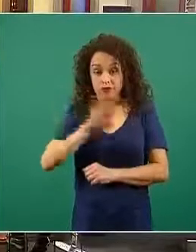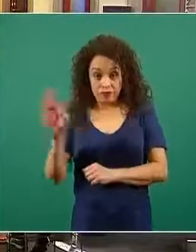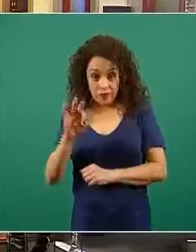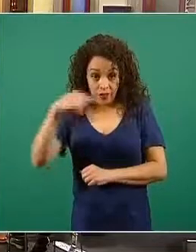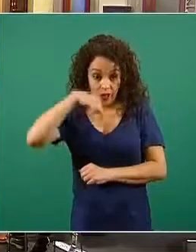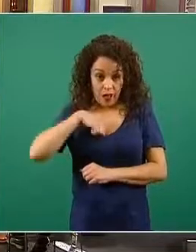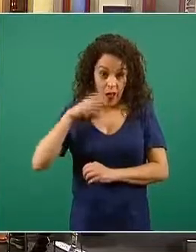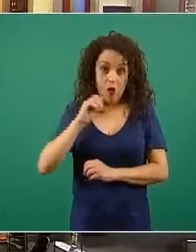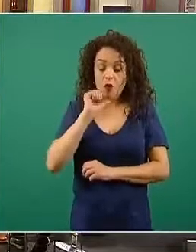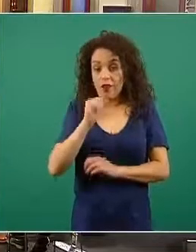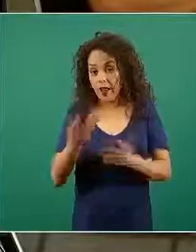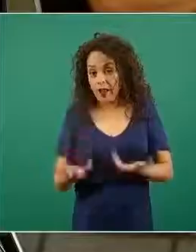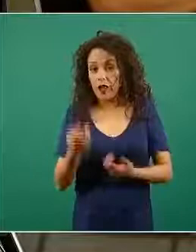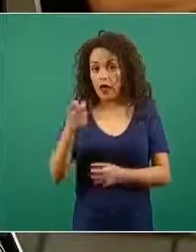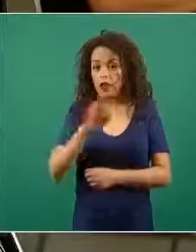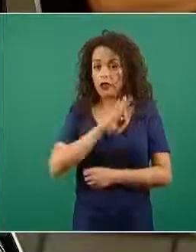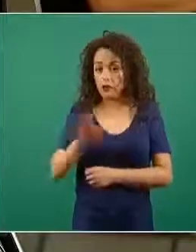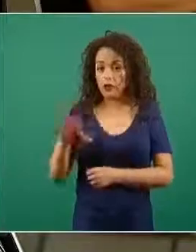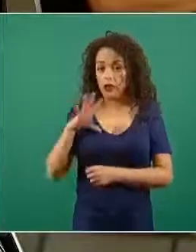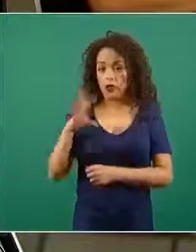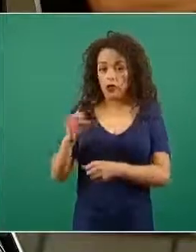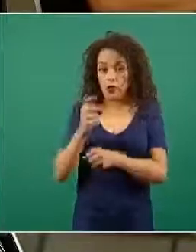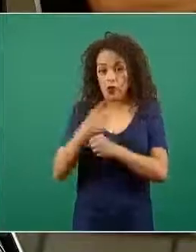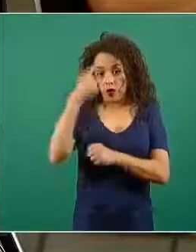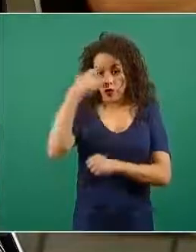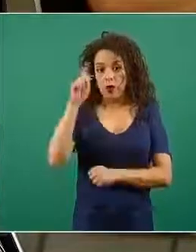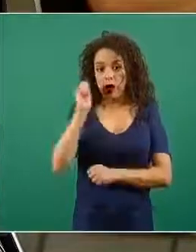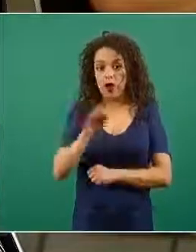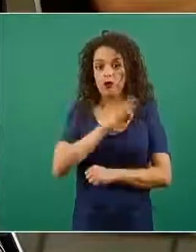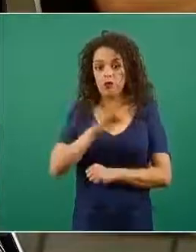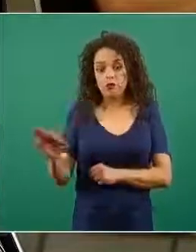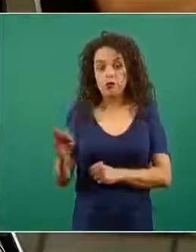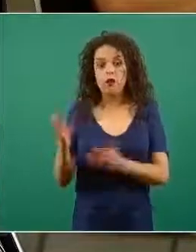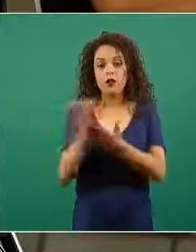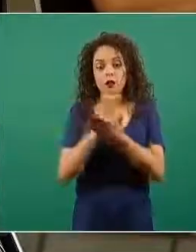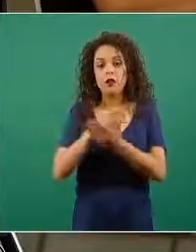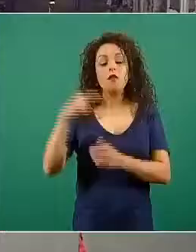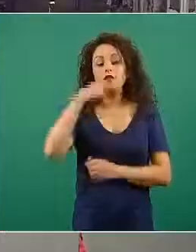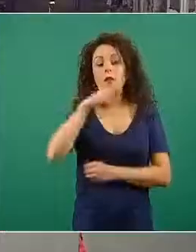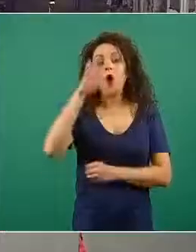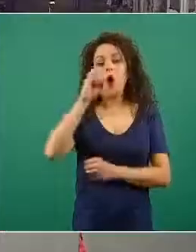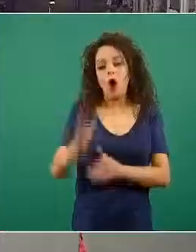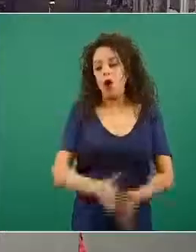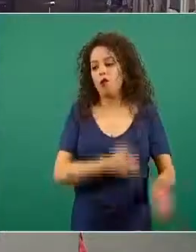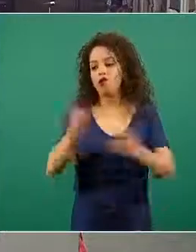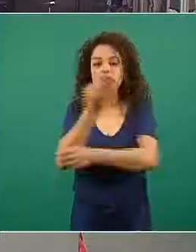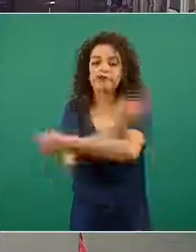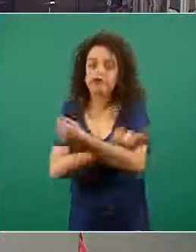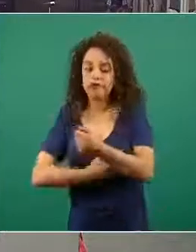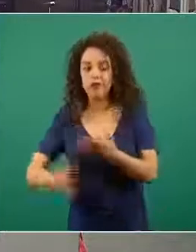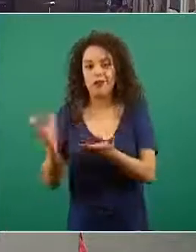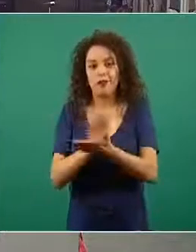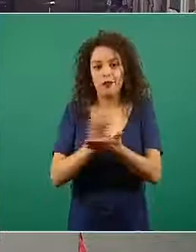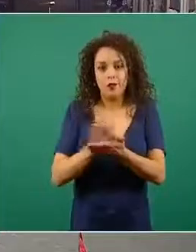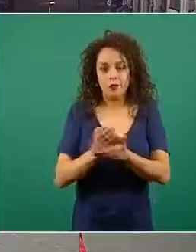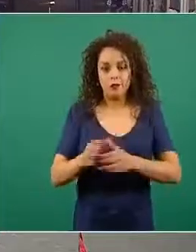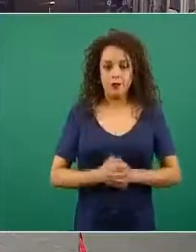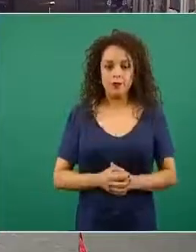darle a este paciente una posibilidad escasa de recuperación o más tardía. Gracias. Con todo gusto,